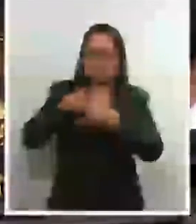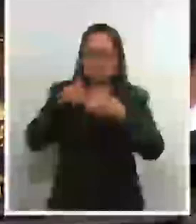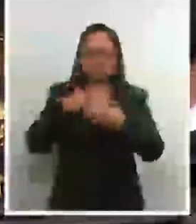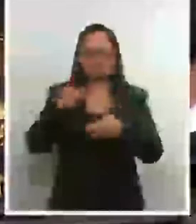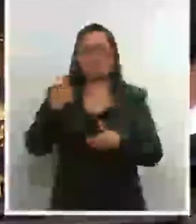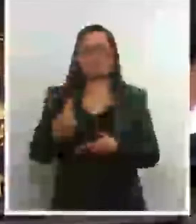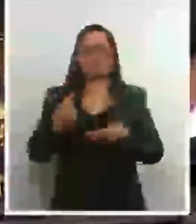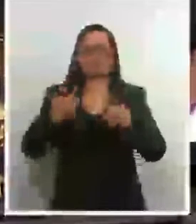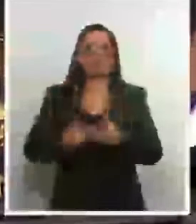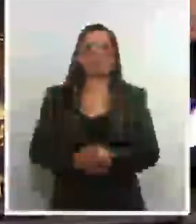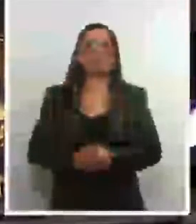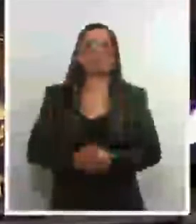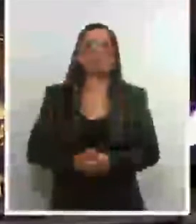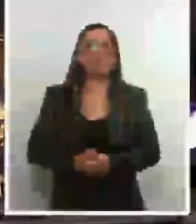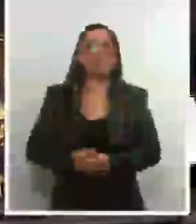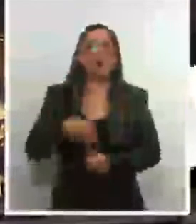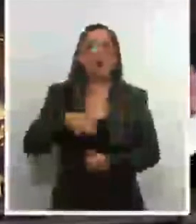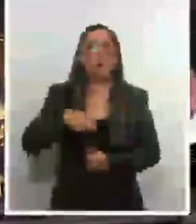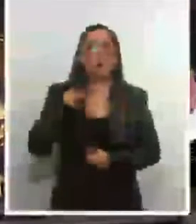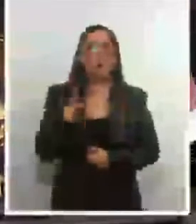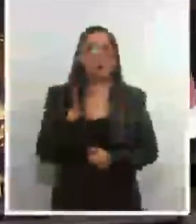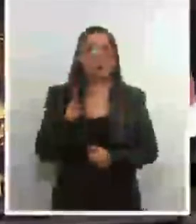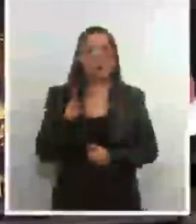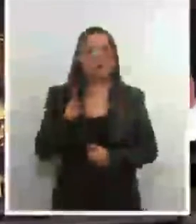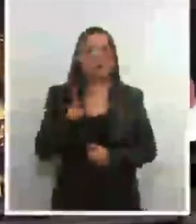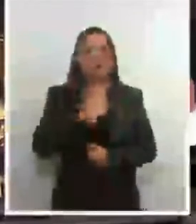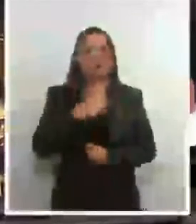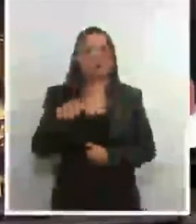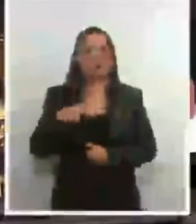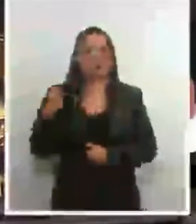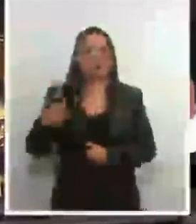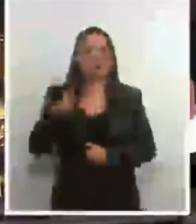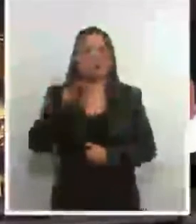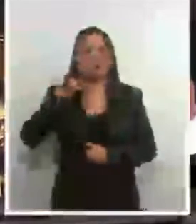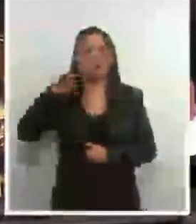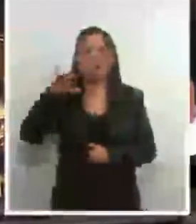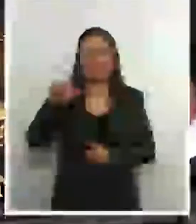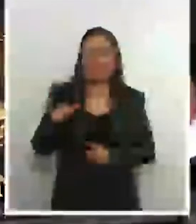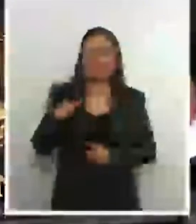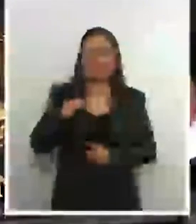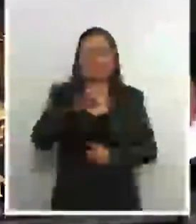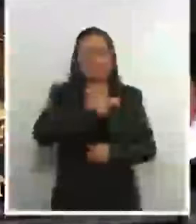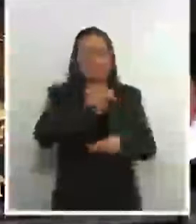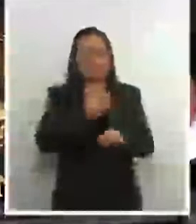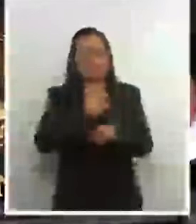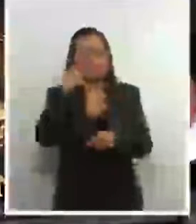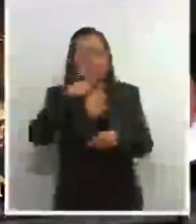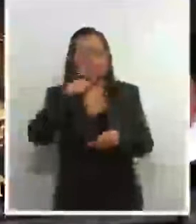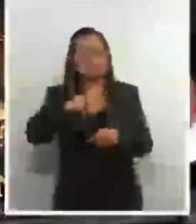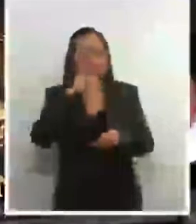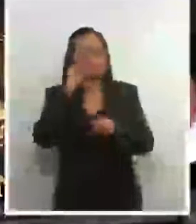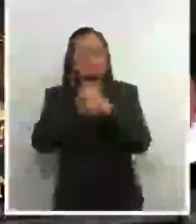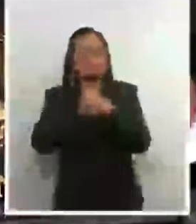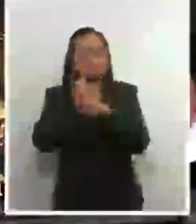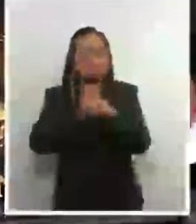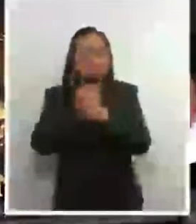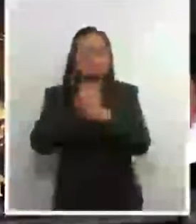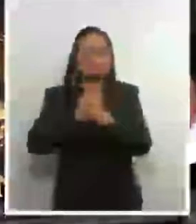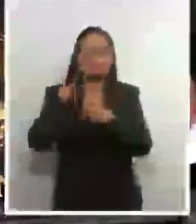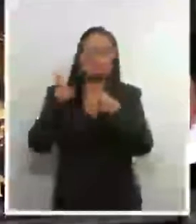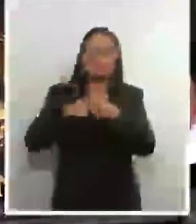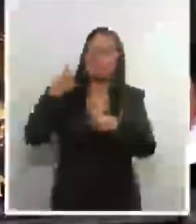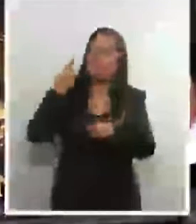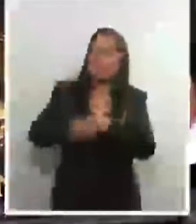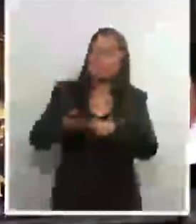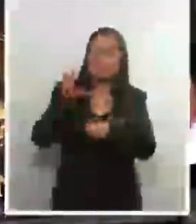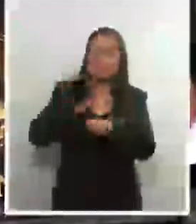Numeral 1. El Ministerio Público tendrá fiscalías especializadas para la investigación de